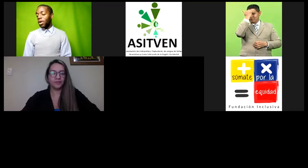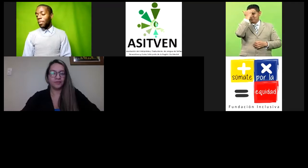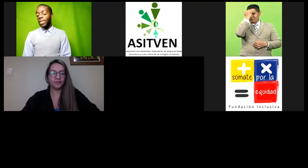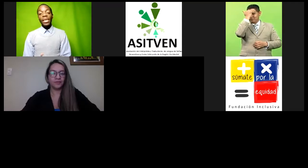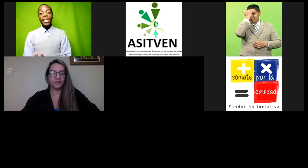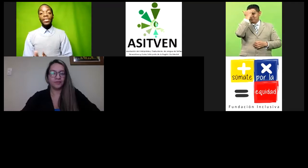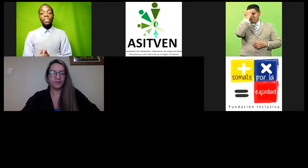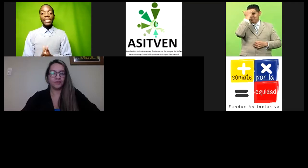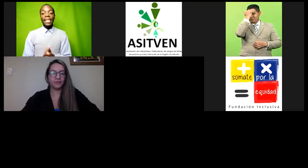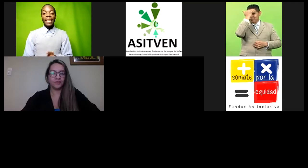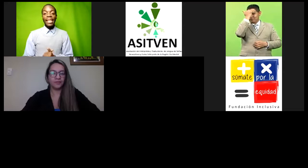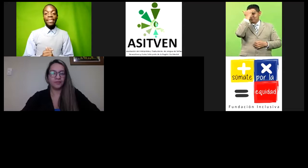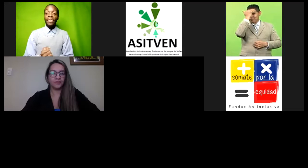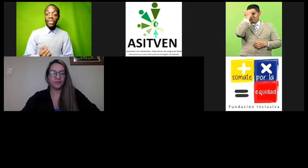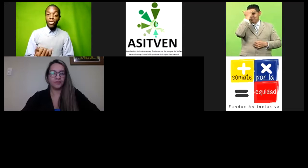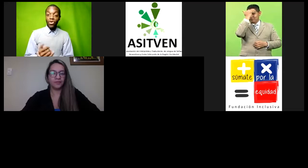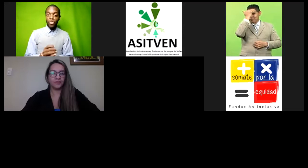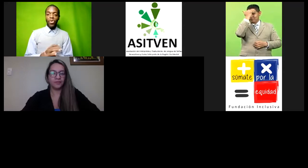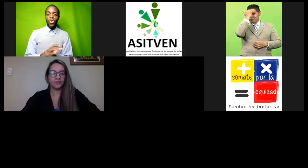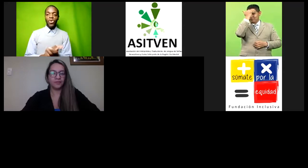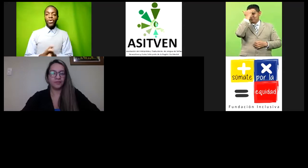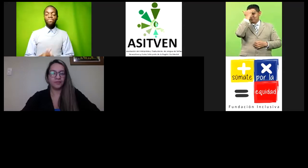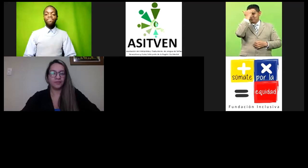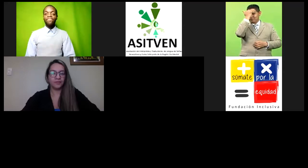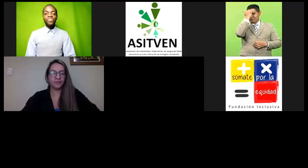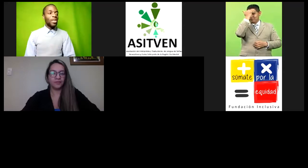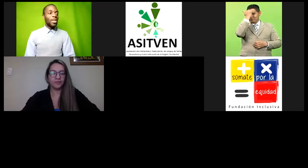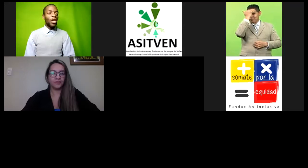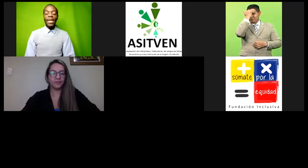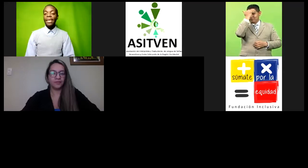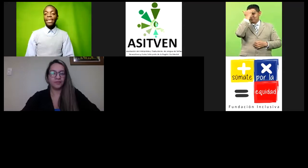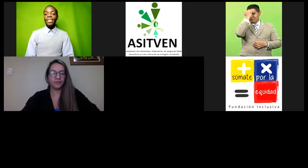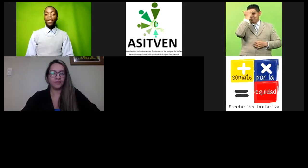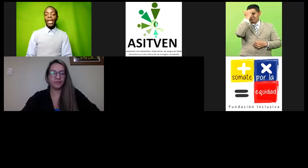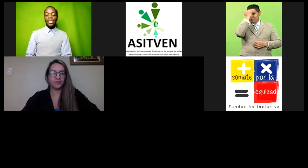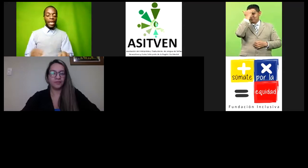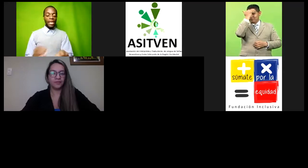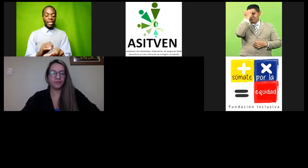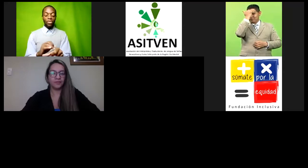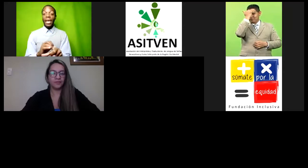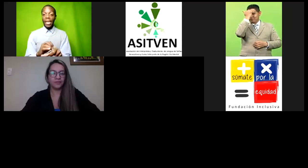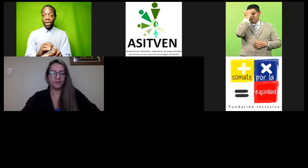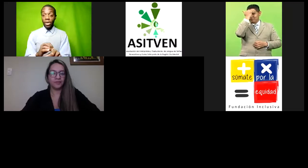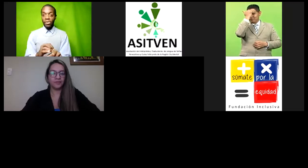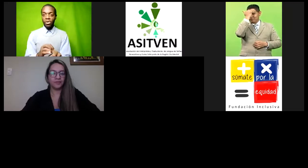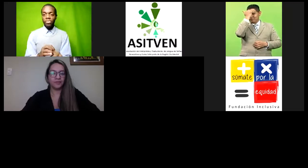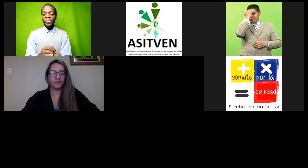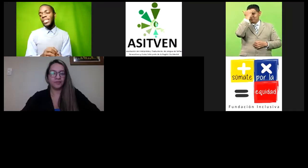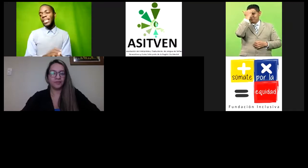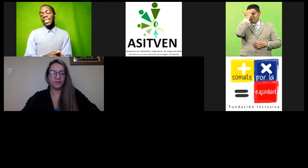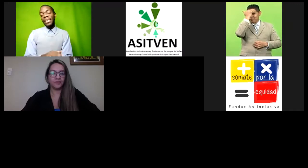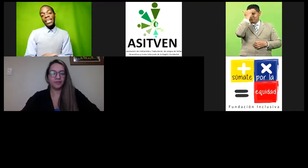lo que vamos a hacer es bastante sencillo y un poco basado en la enseñanza de segundas lenguas,